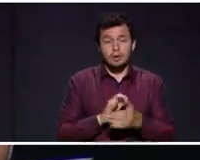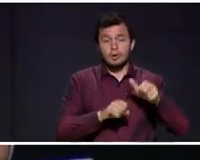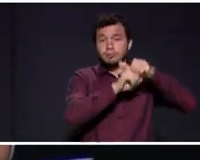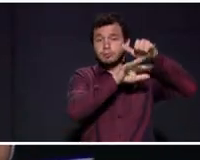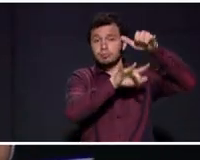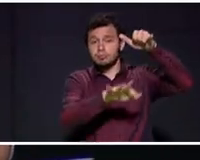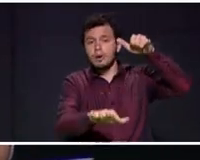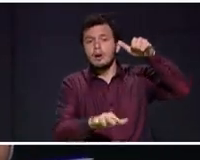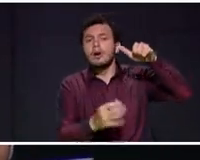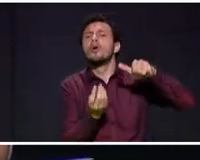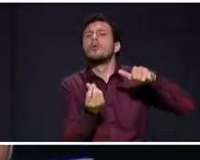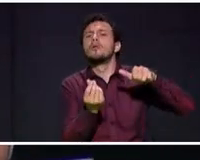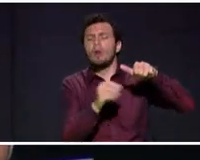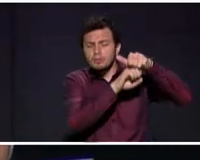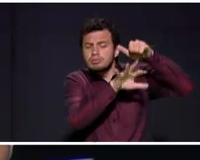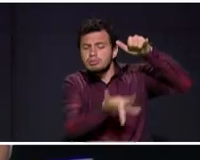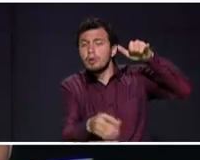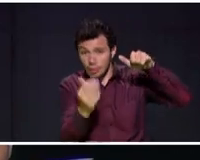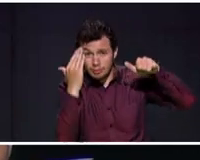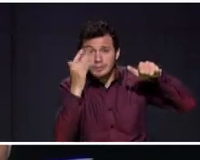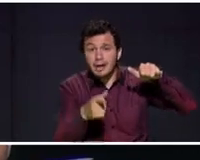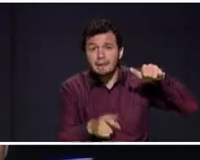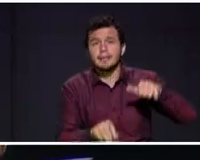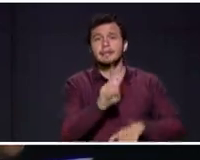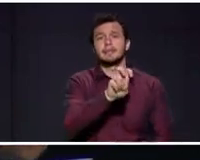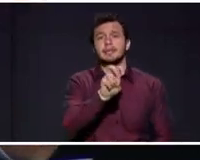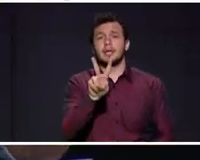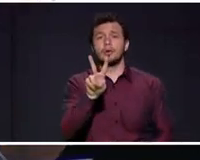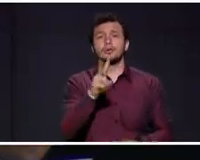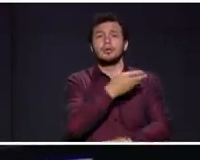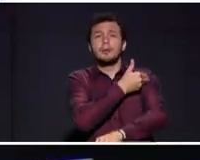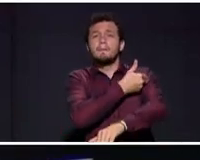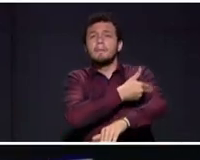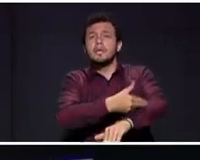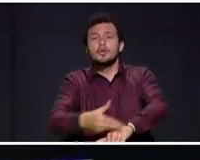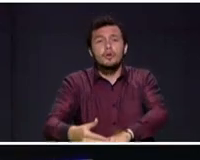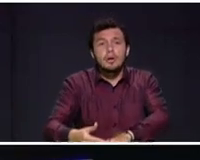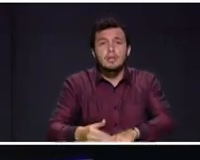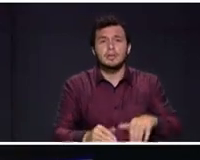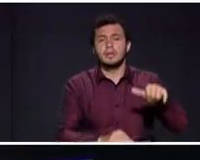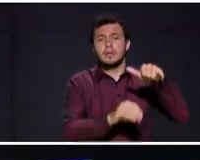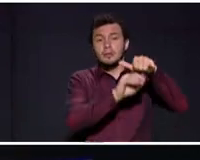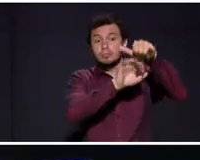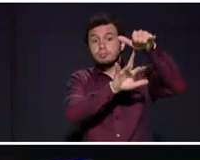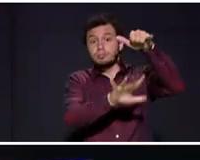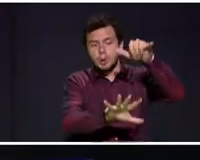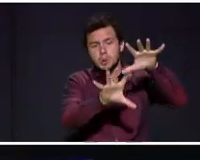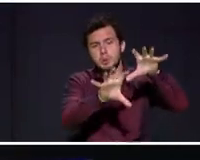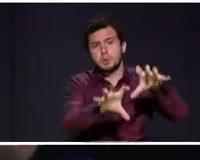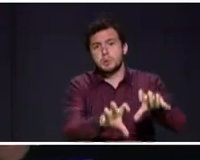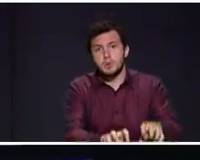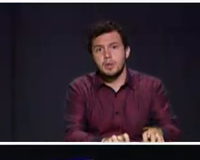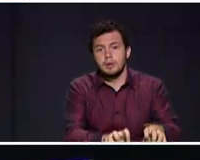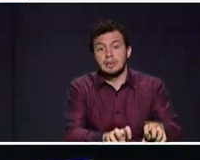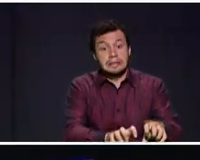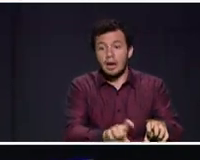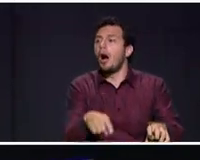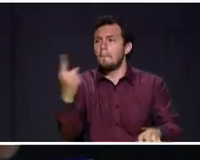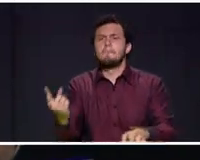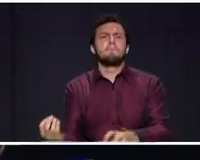fumigación de una hectárea de glifosato 72 millones de pesos eso es una locura porque entre más erradicamos más siembra yo tengo una